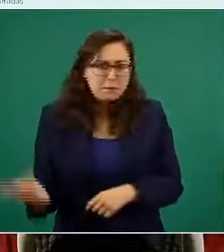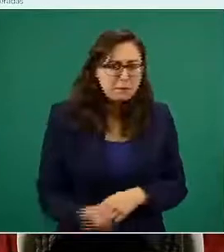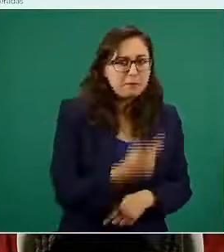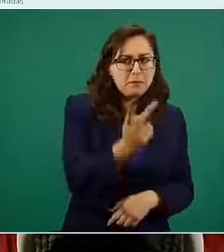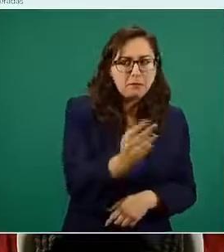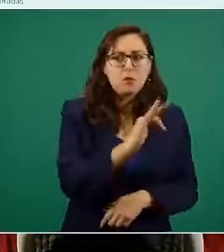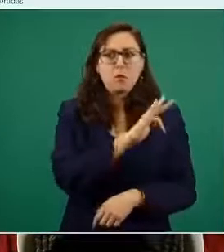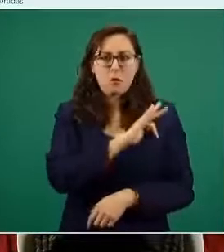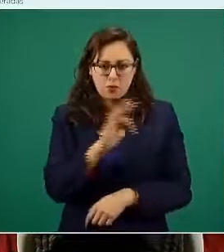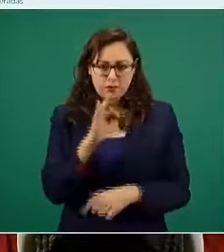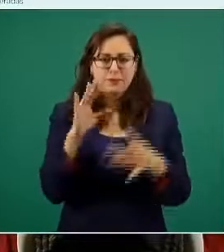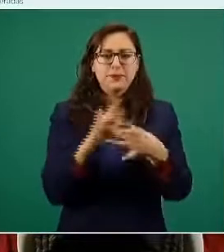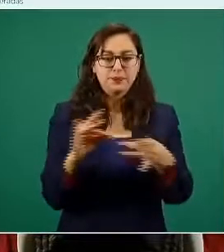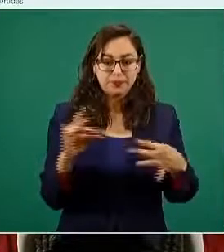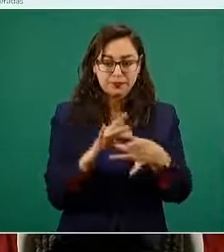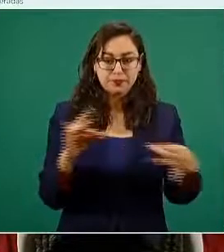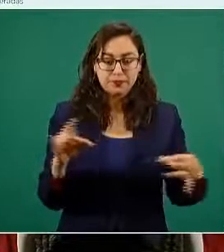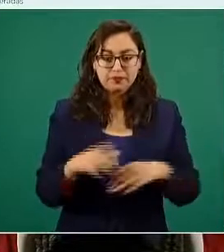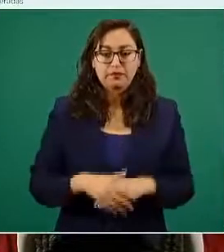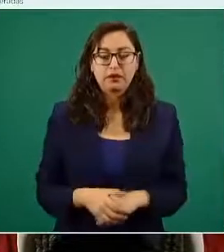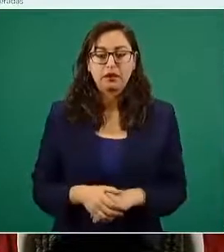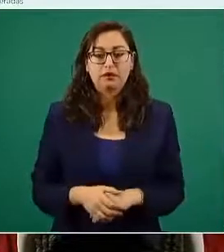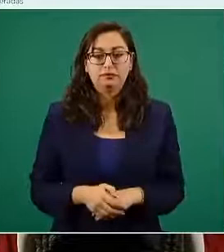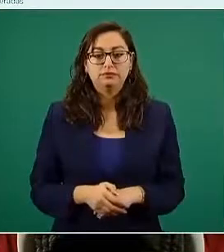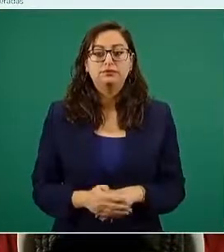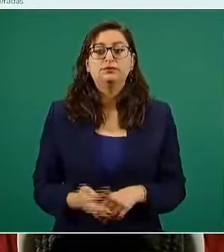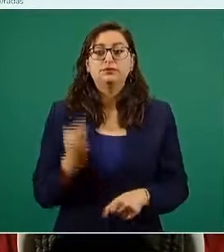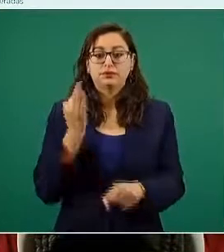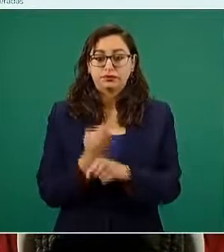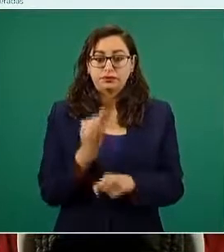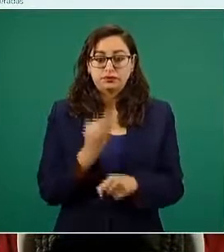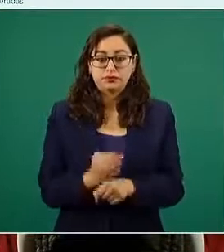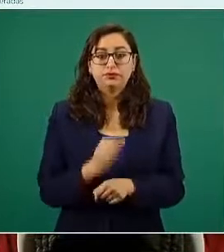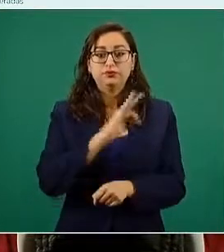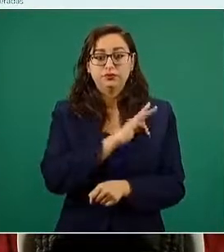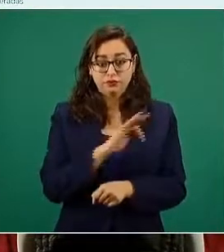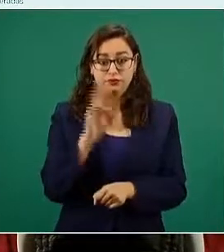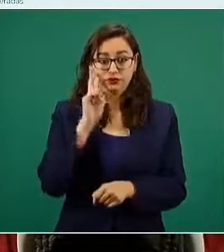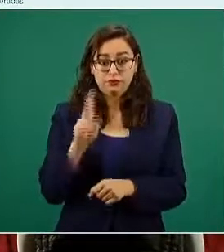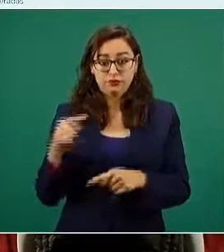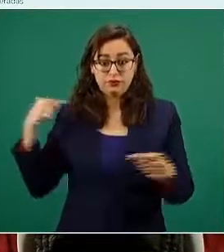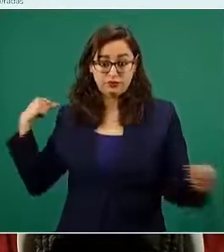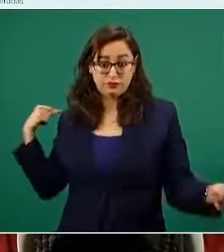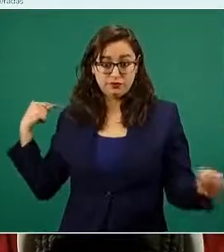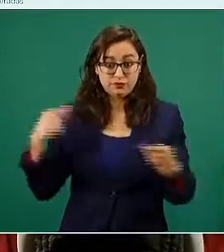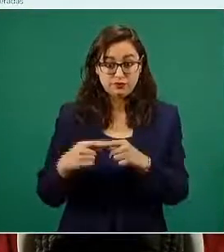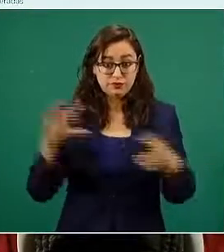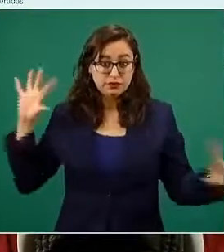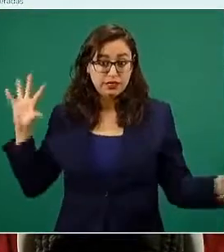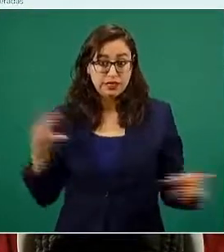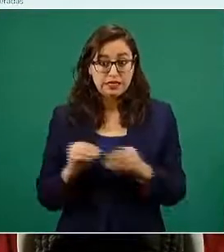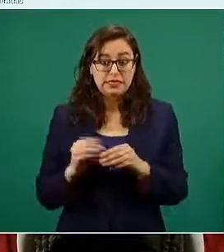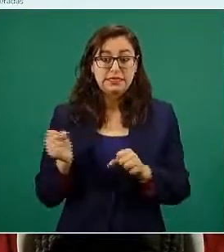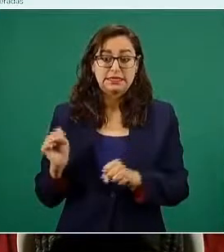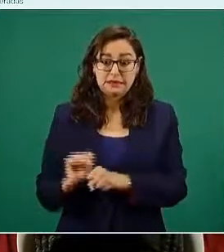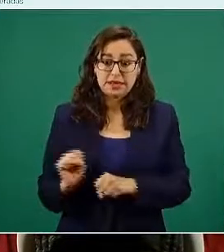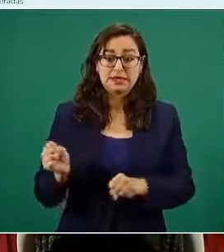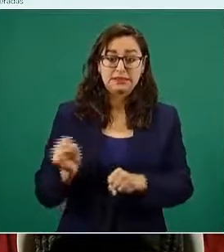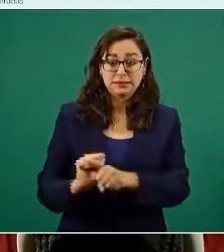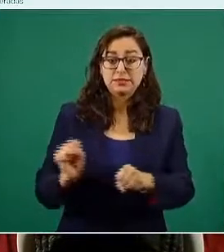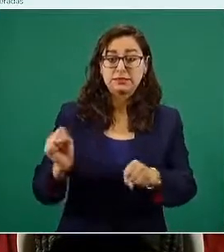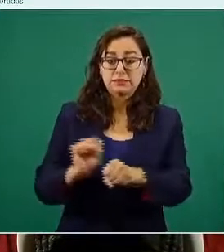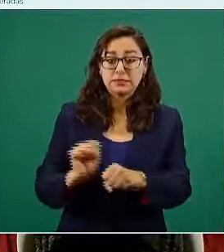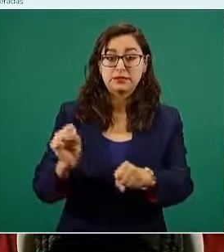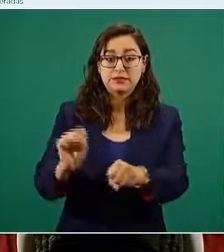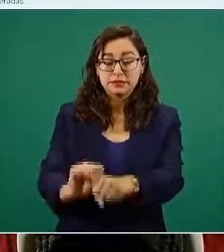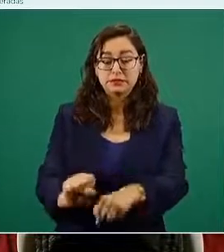tenemos la curva epidémica de los casos estimados por semana, como lo solíamos hacer, y destacamos